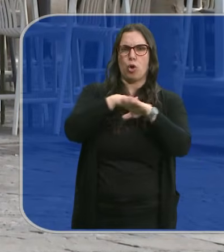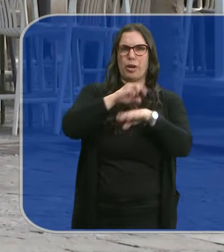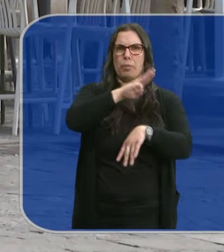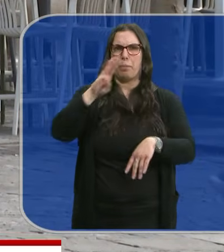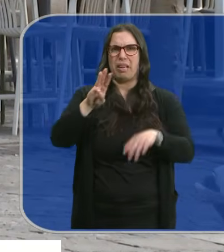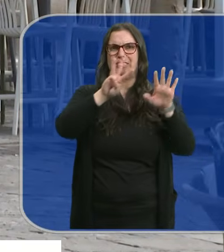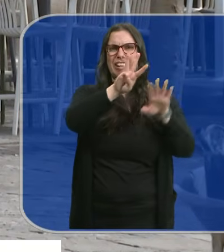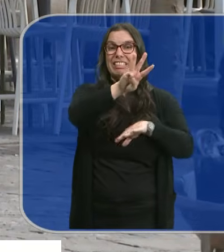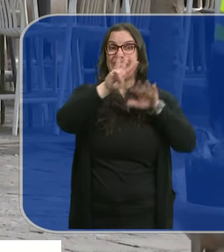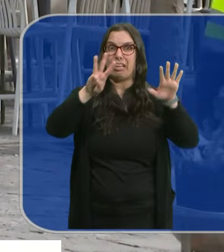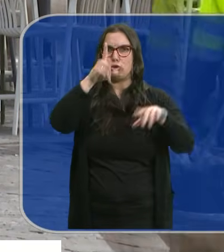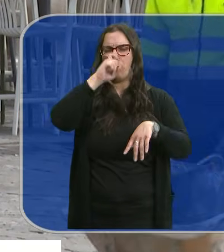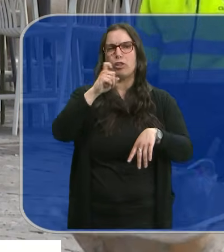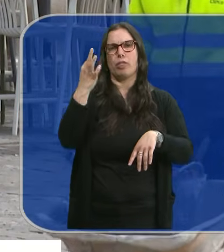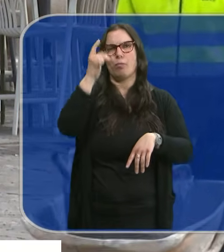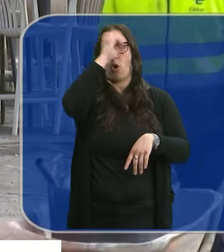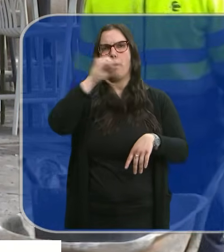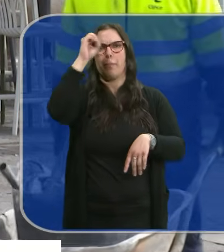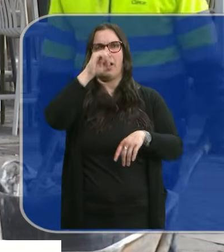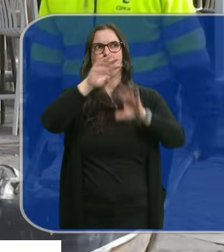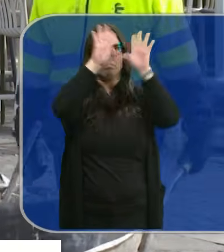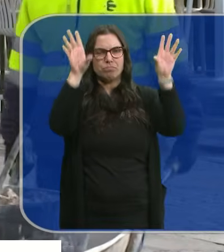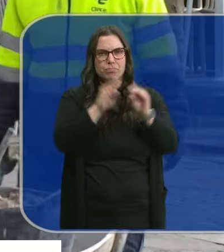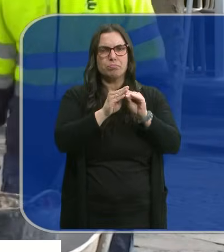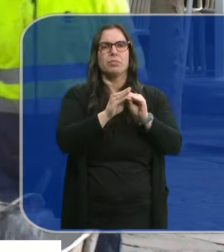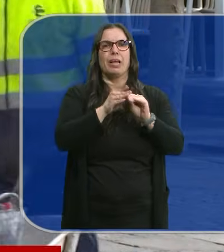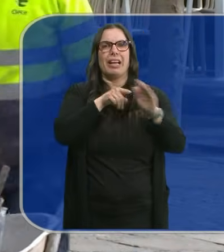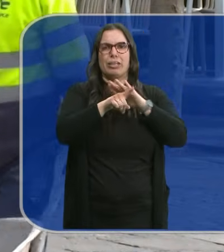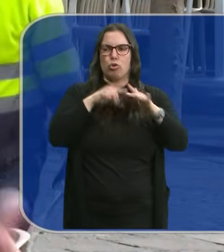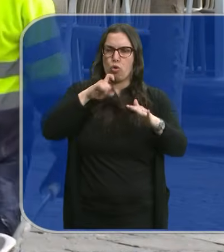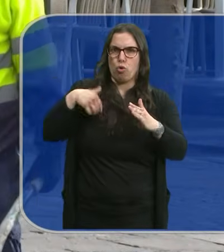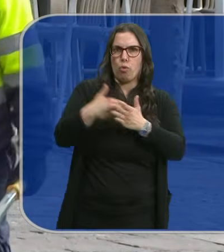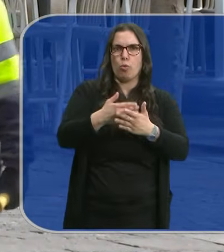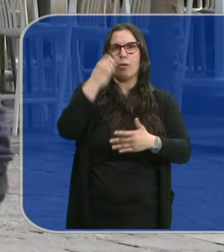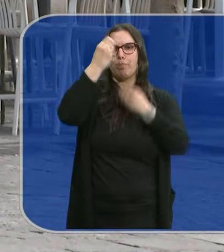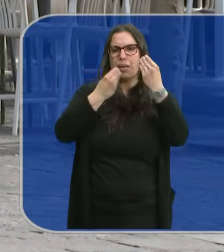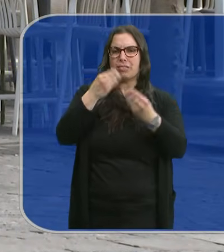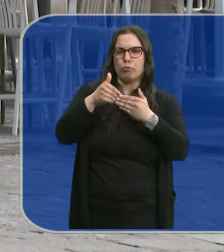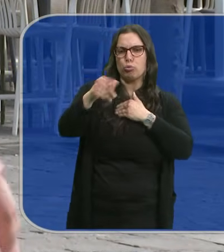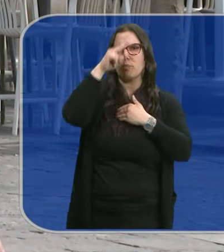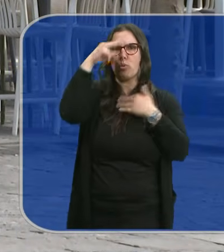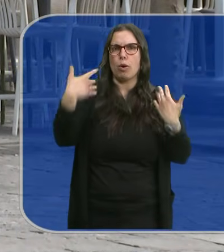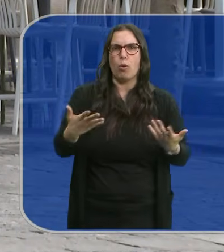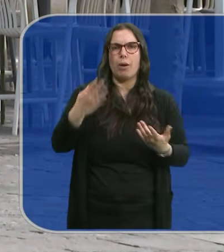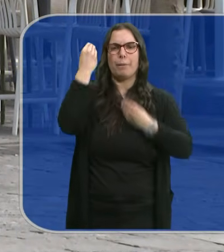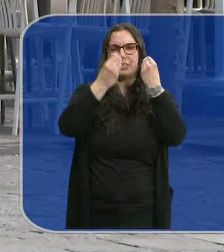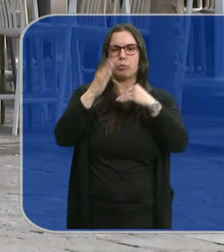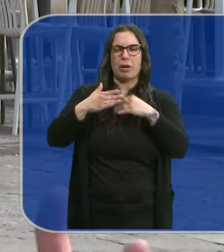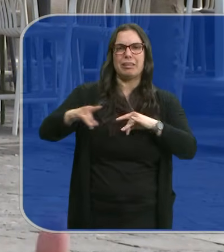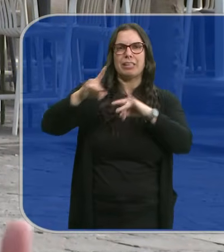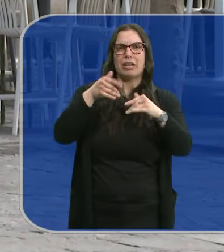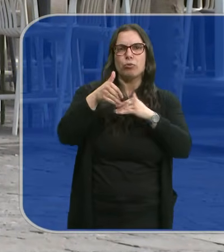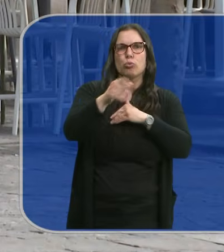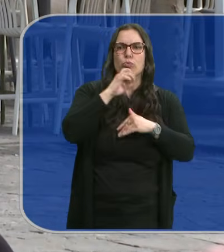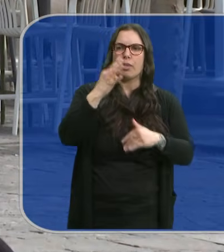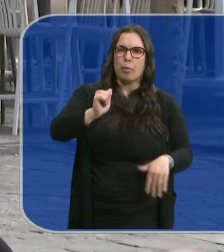Popular, creo que tenemos que decir mucho sobre cuál es la valoración que hacemos sobre esa gestión y sobre cuáles son nuestras inquietudes de futuro y cómo nos planteamos esta tierra que tendría que